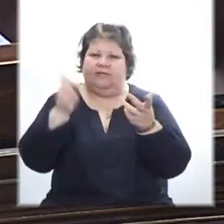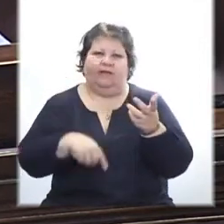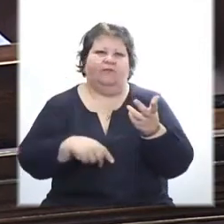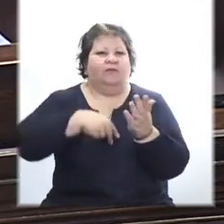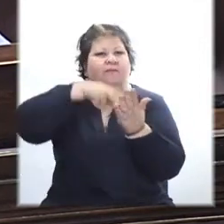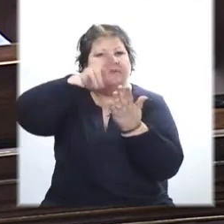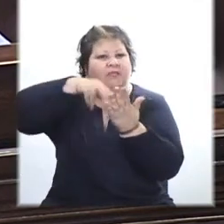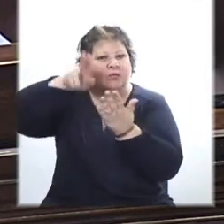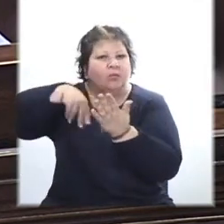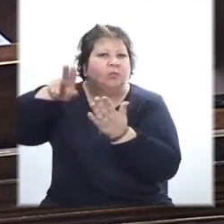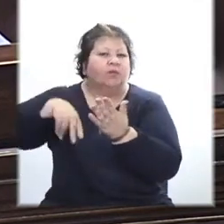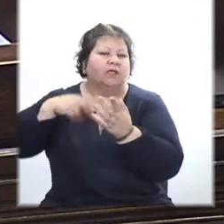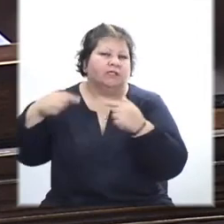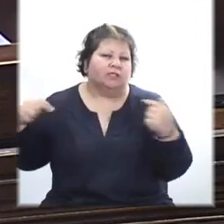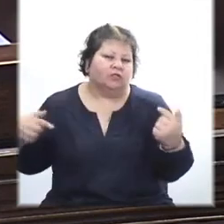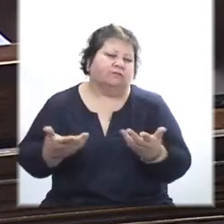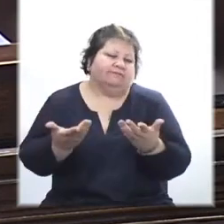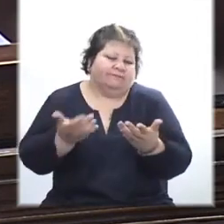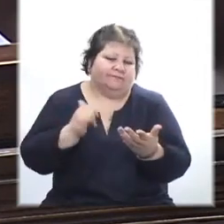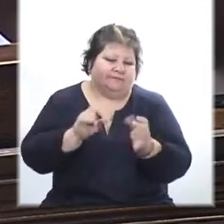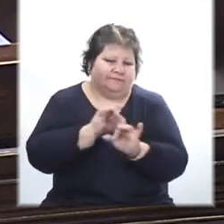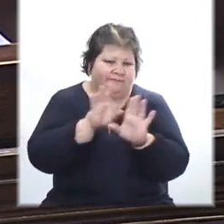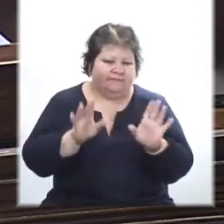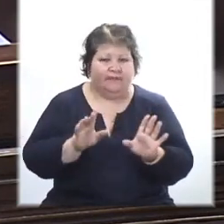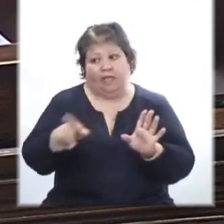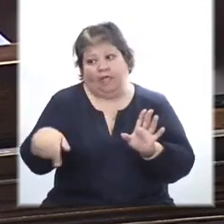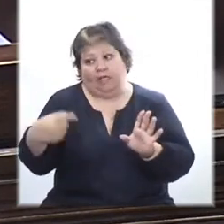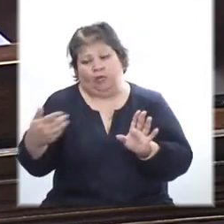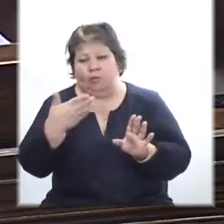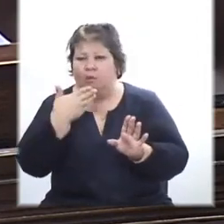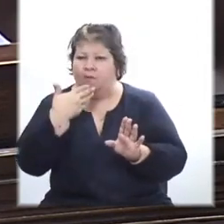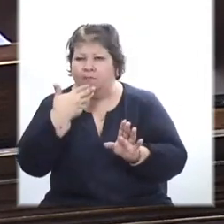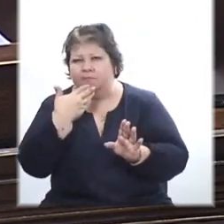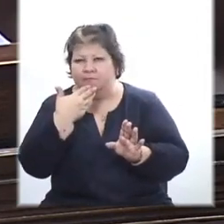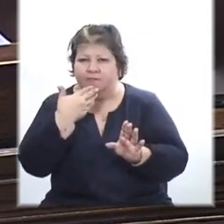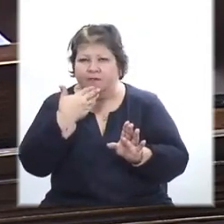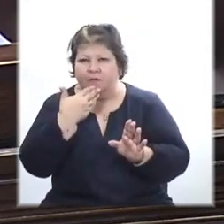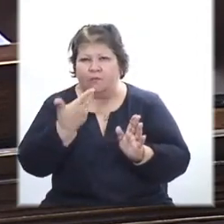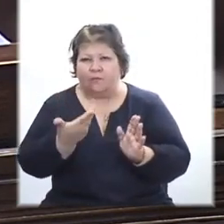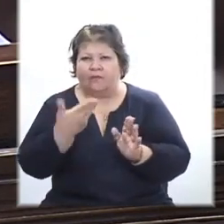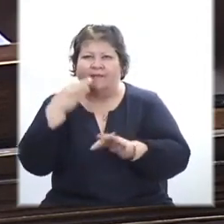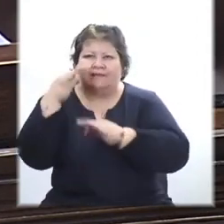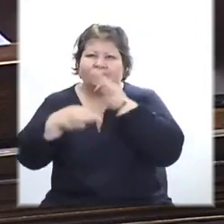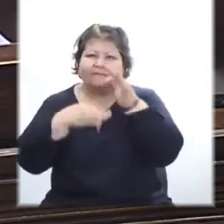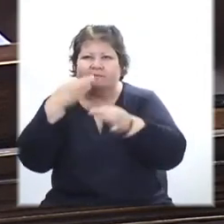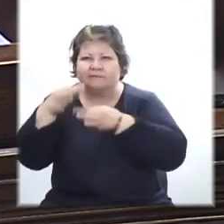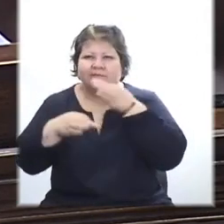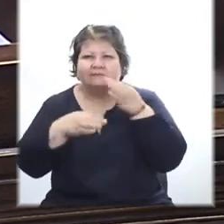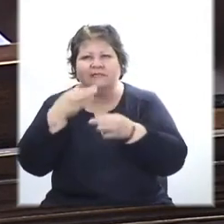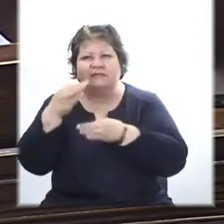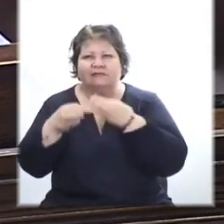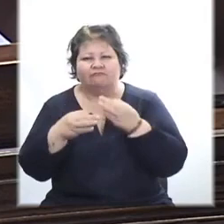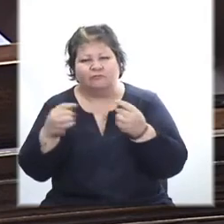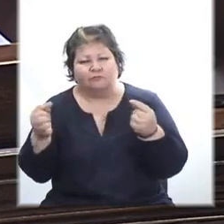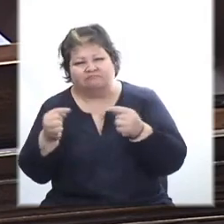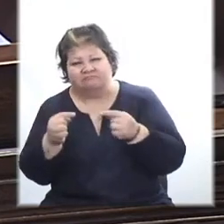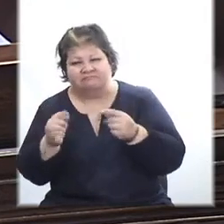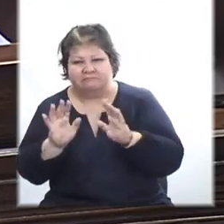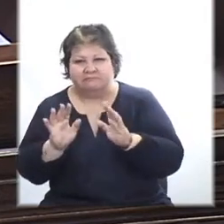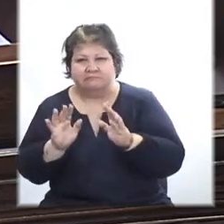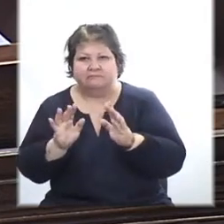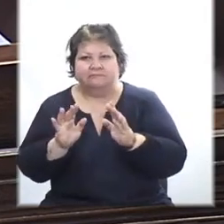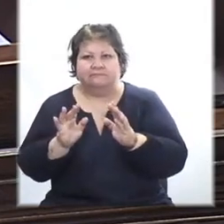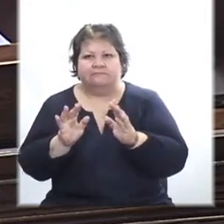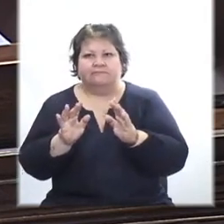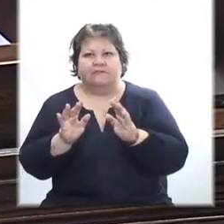pintura y demás, ese está claro. El otro quedó medio en la duda allí de la explicación que se dio, unas versiones un poco contradictorias, pero bueno,